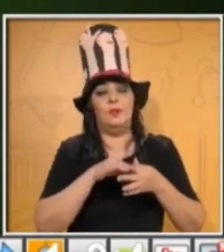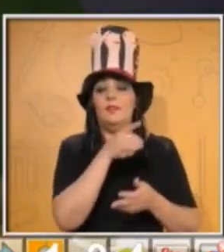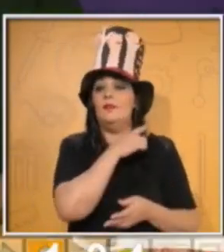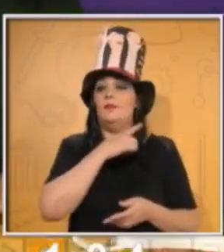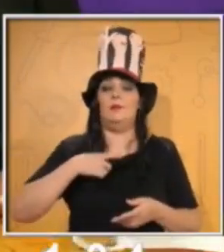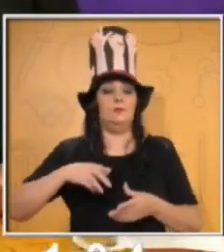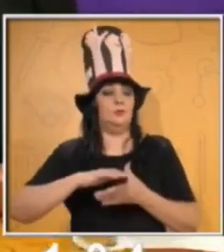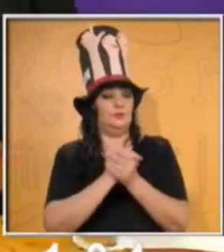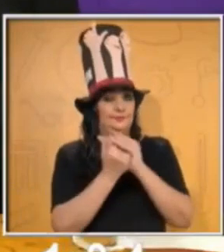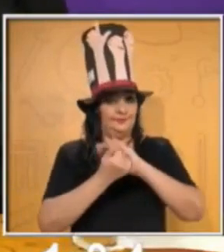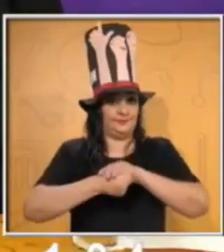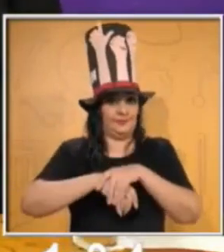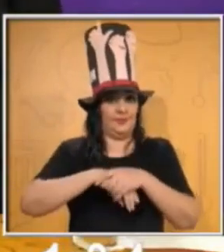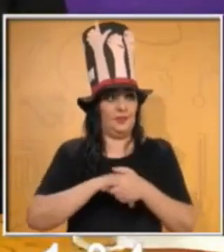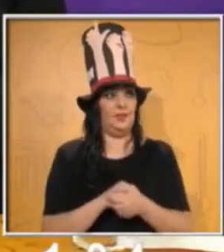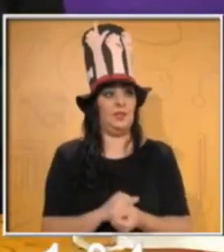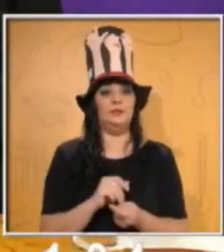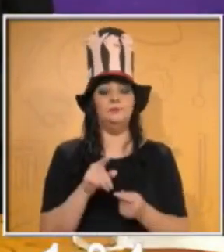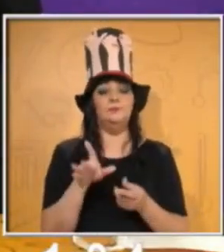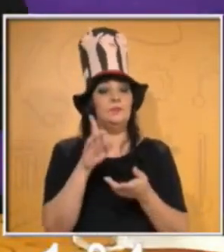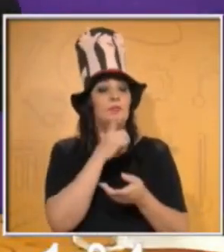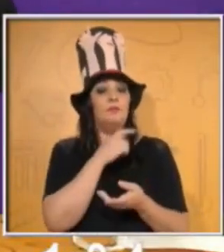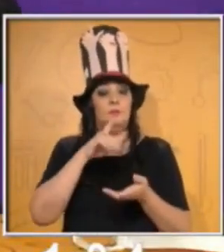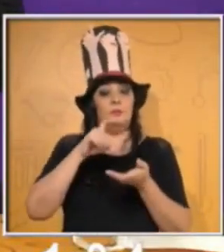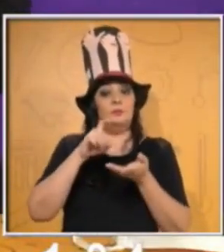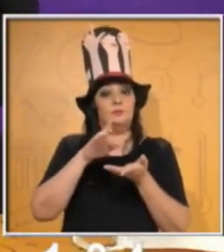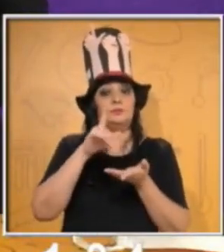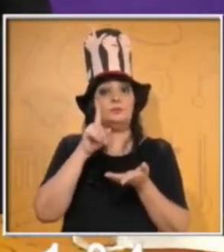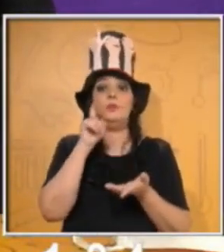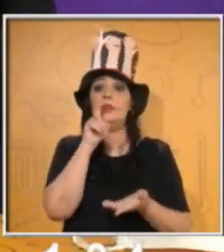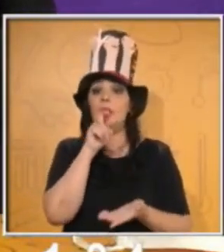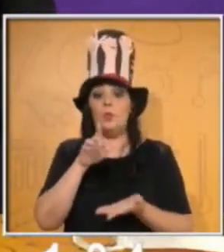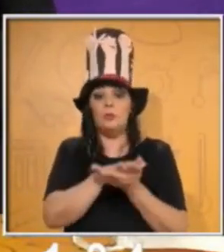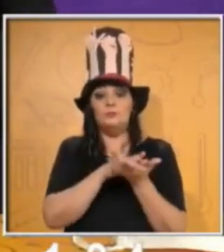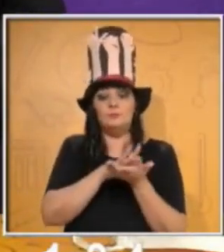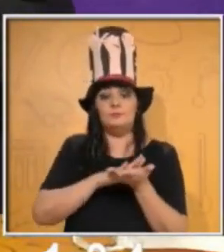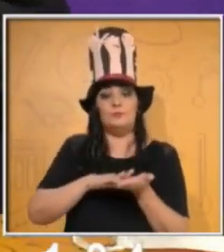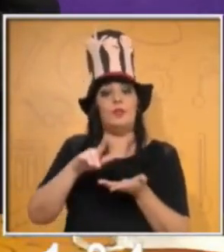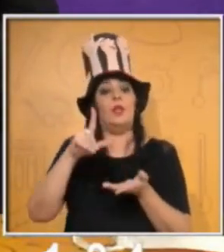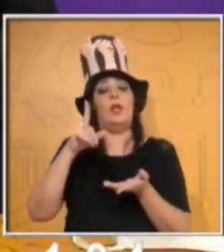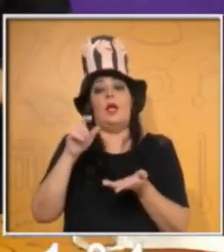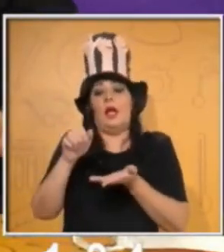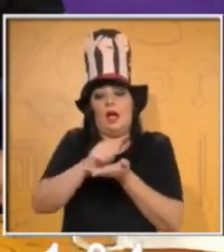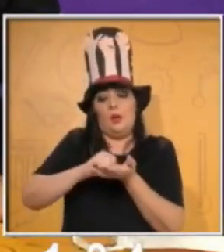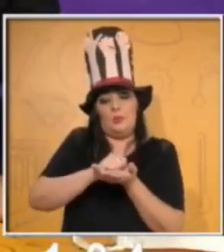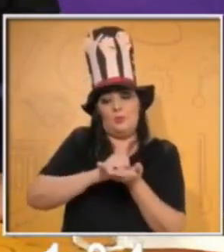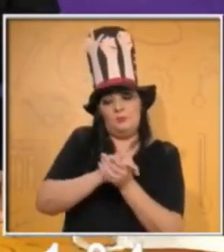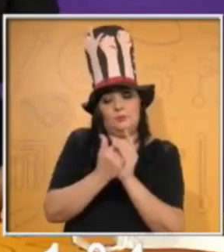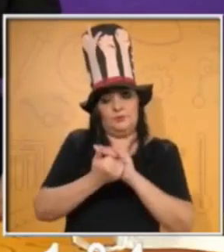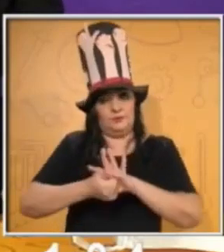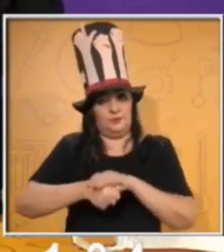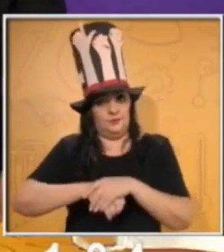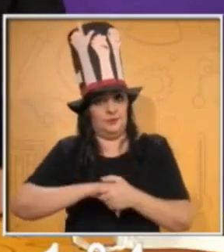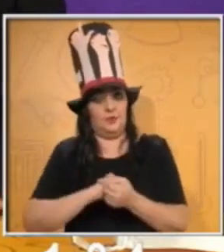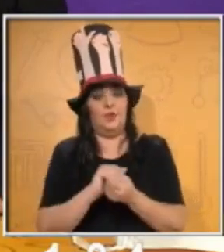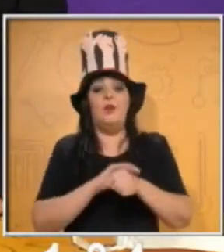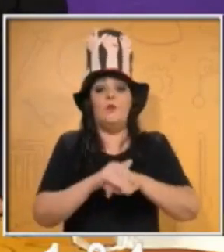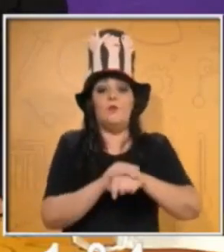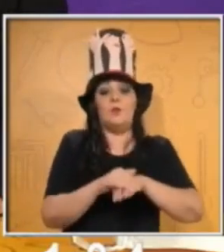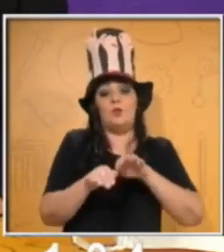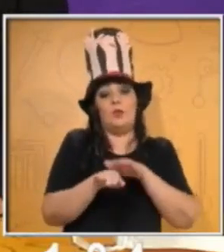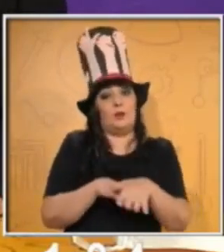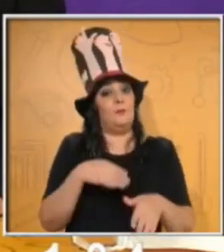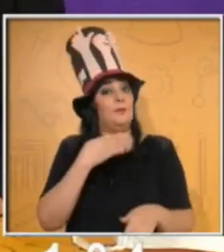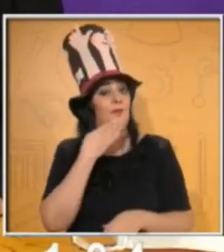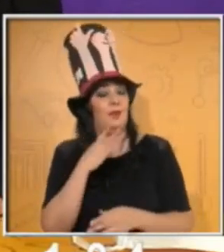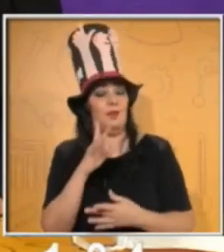son mojar, enjabonar, frotar, enjuagar y secar. Y recuerda que si no es